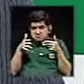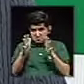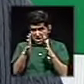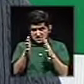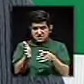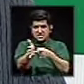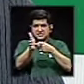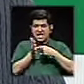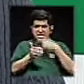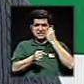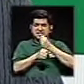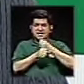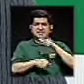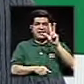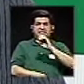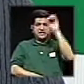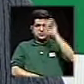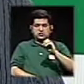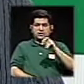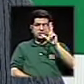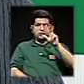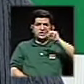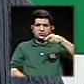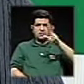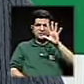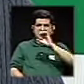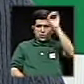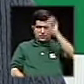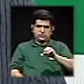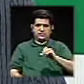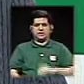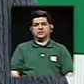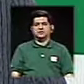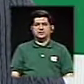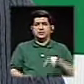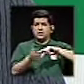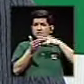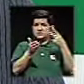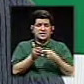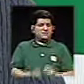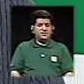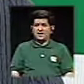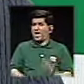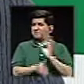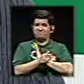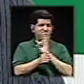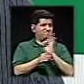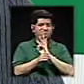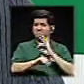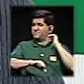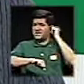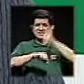demanda de trabajo es de 3% 3,5 por. es decir una incapacidad total de crear empleo y